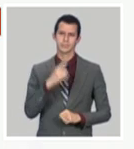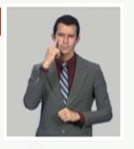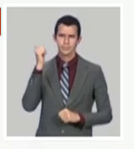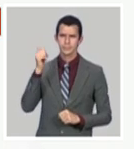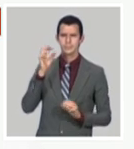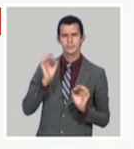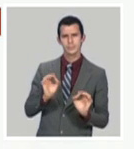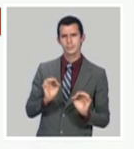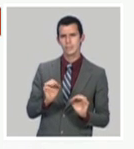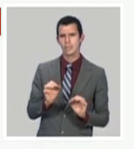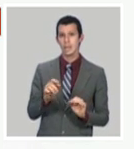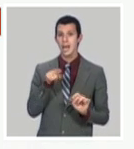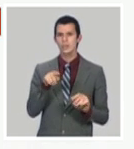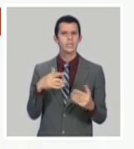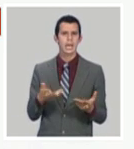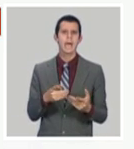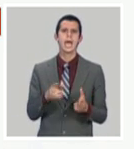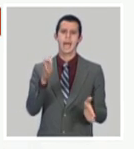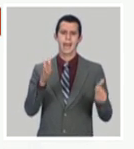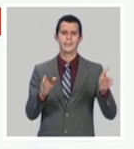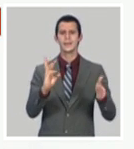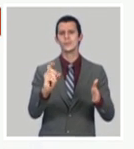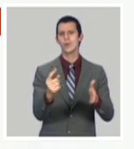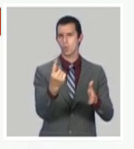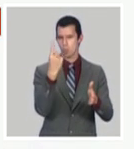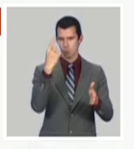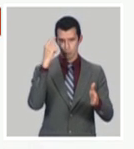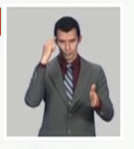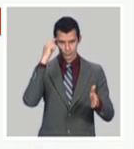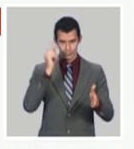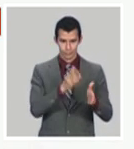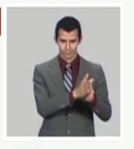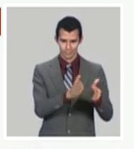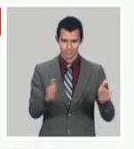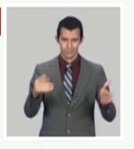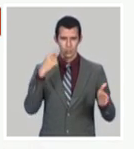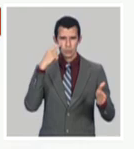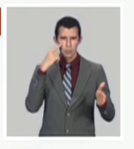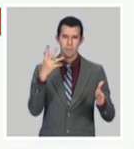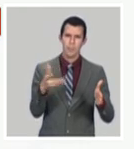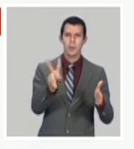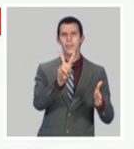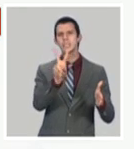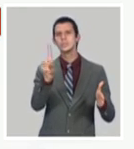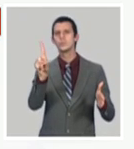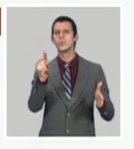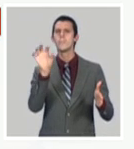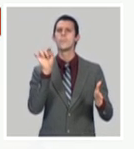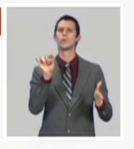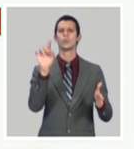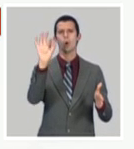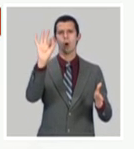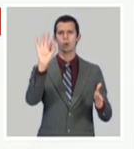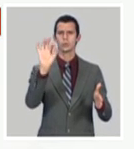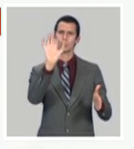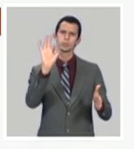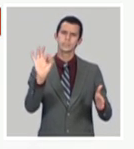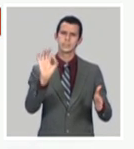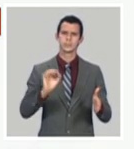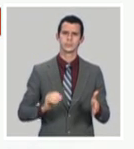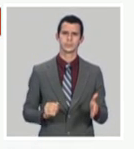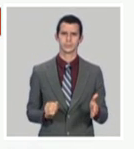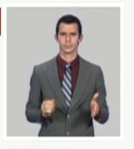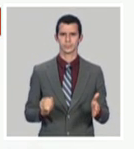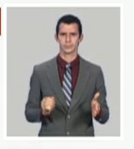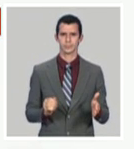primer periodo, la tasa de incidencia se comportó en un 21,8. Y los niños en ese